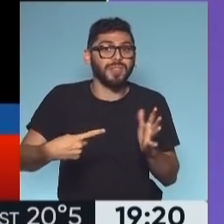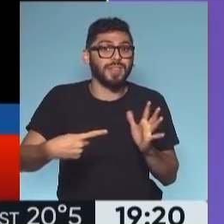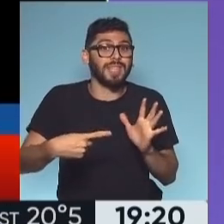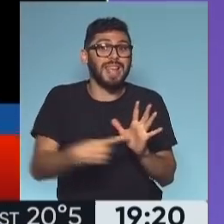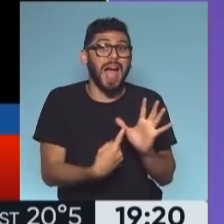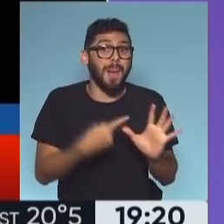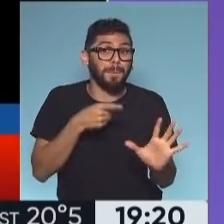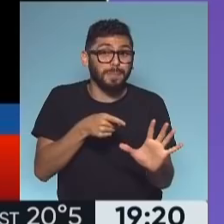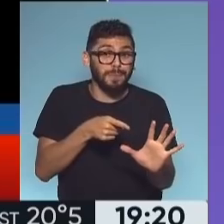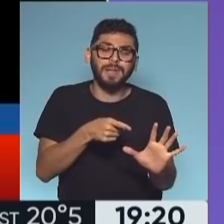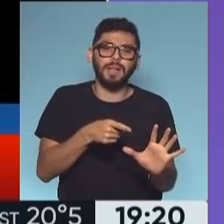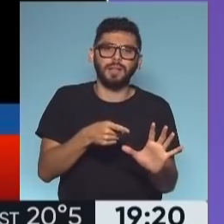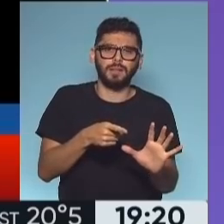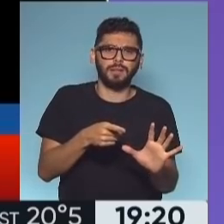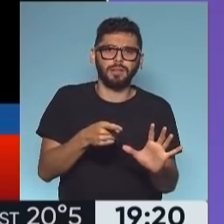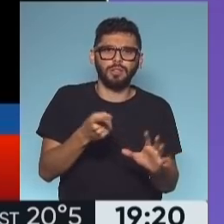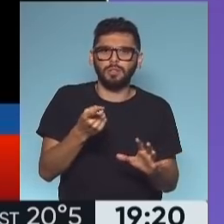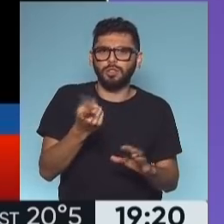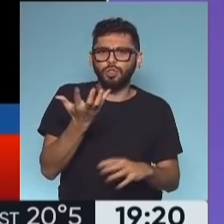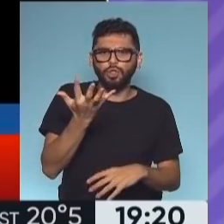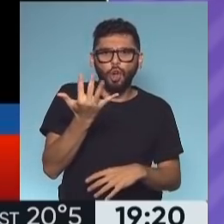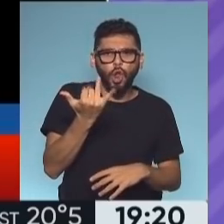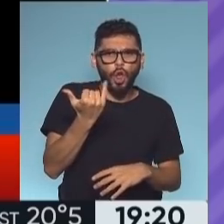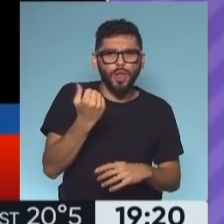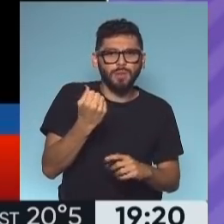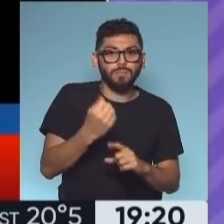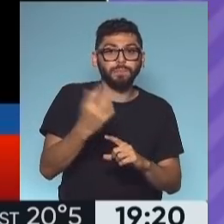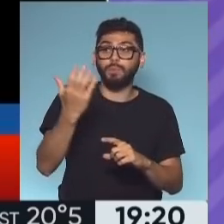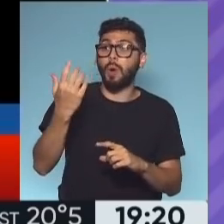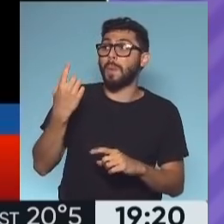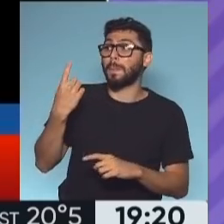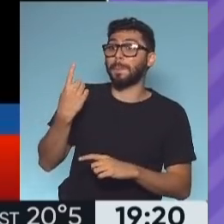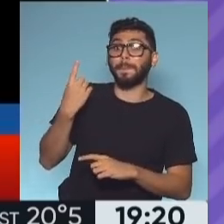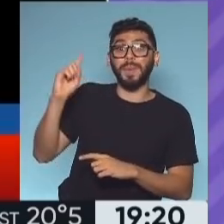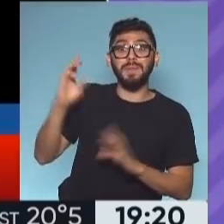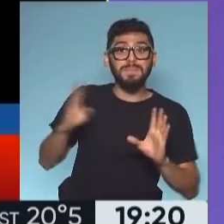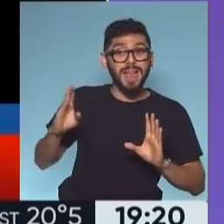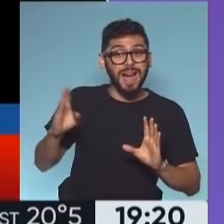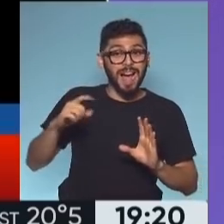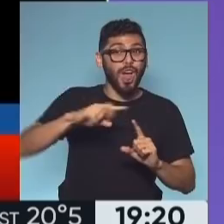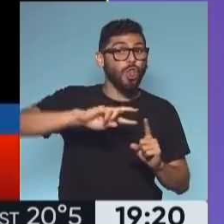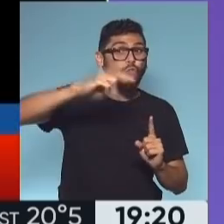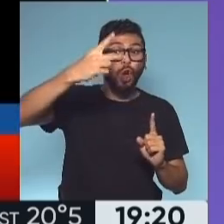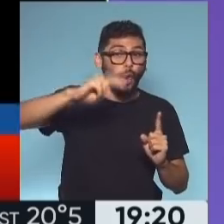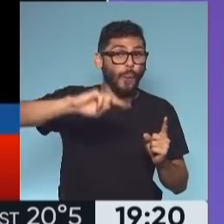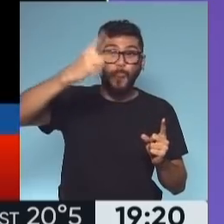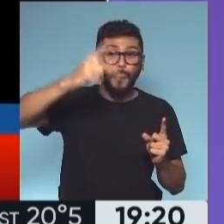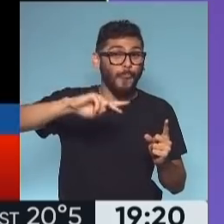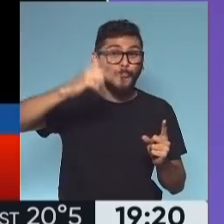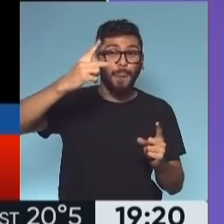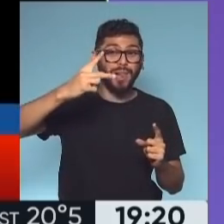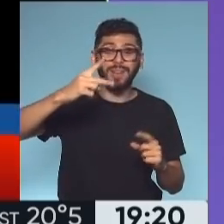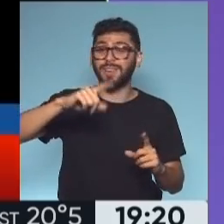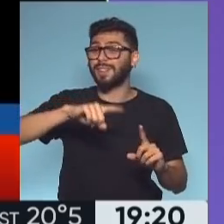estamos con contagios diarios que son el doble del pico de la primera ola. En el resto del país está